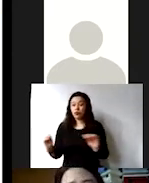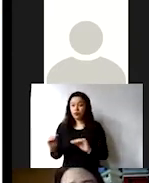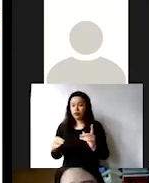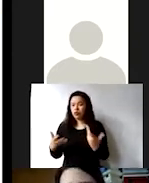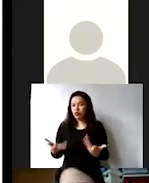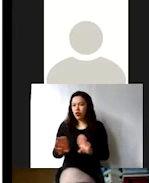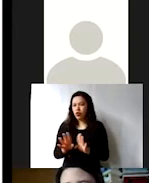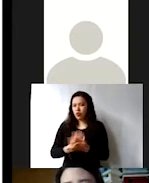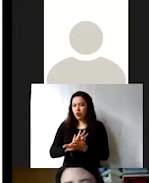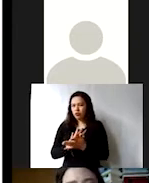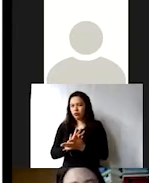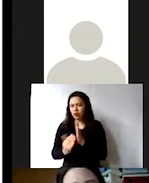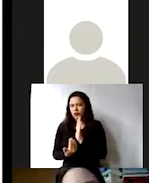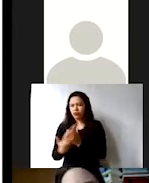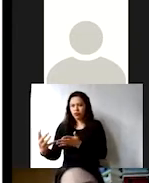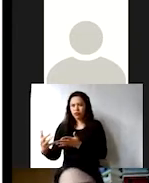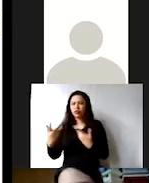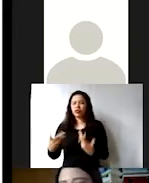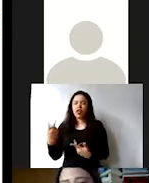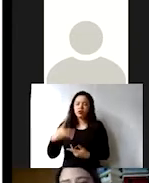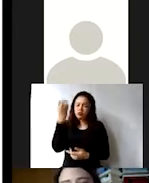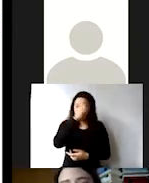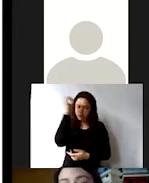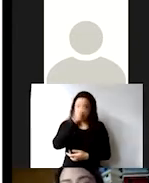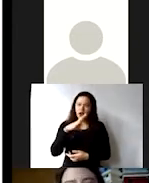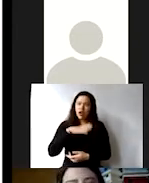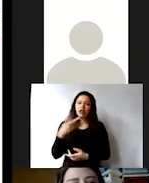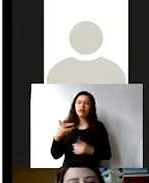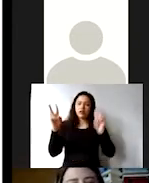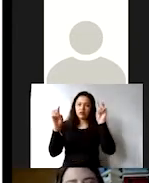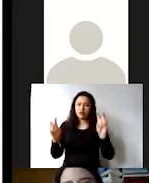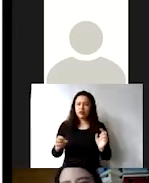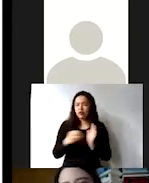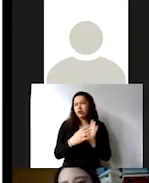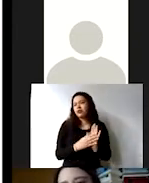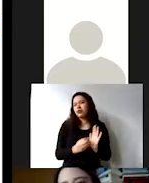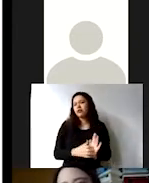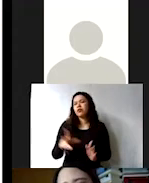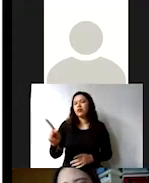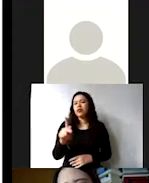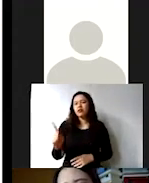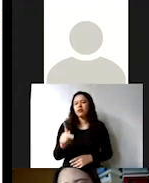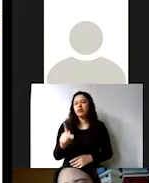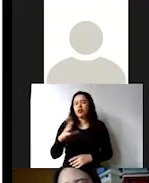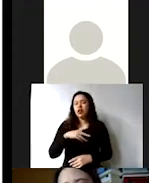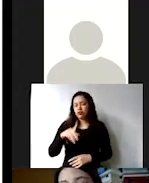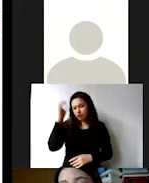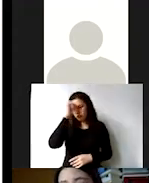obviamente su punto de vista sobre distintos aspectos de la agenda pública, pero la idea es que